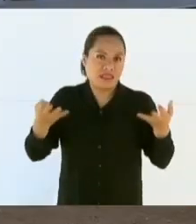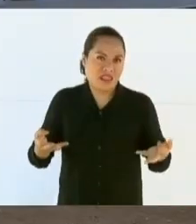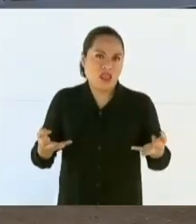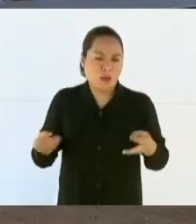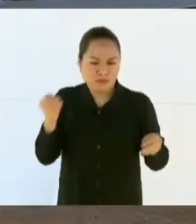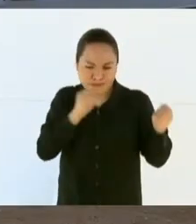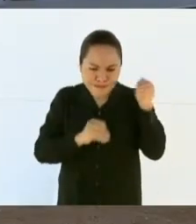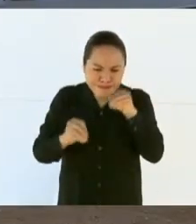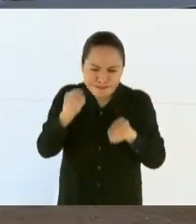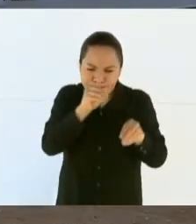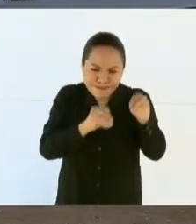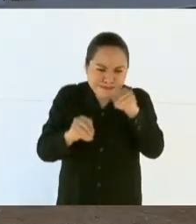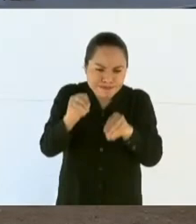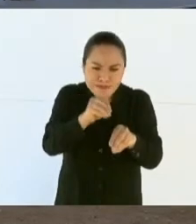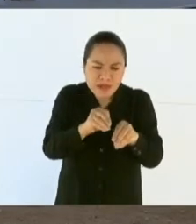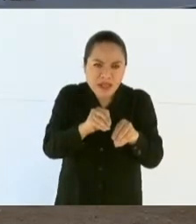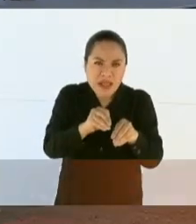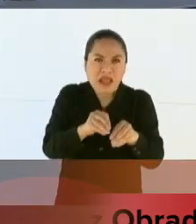profundas.